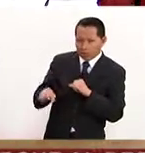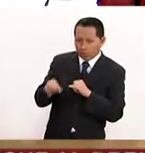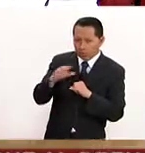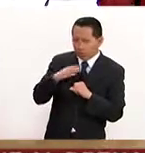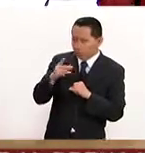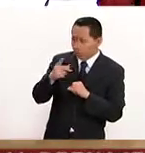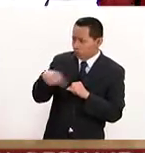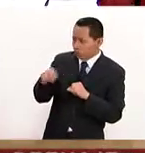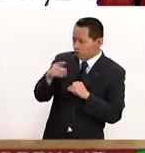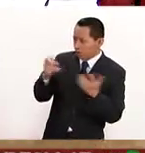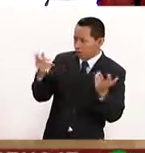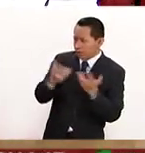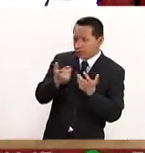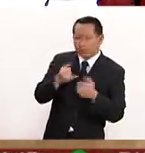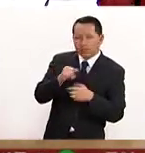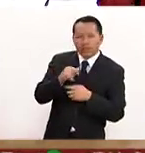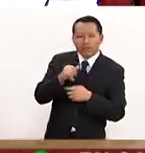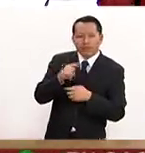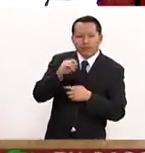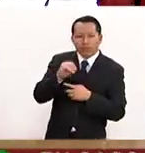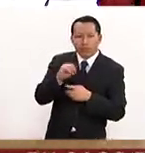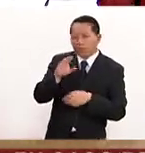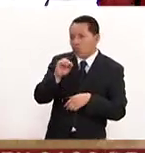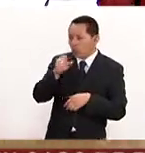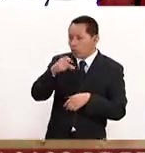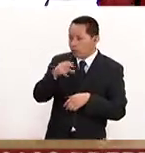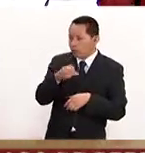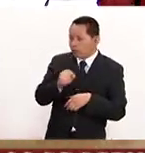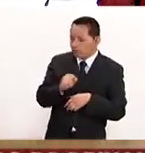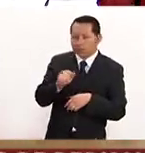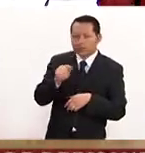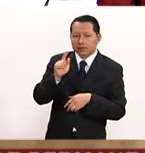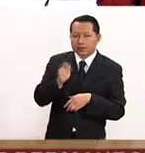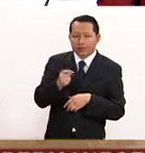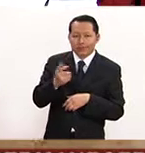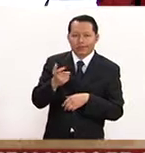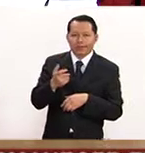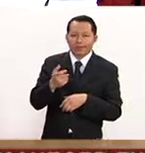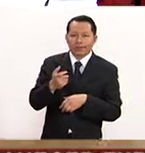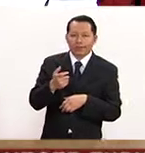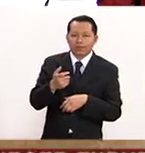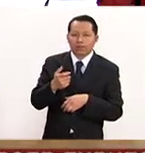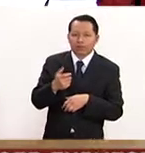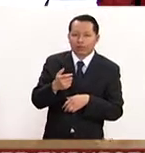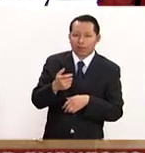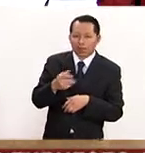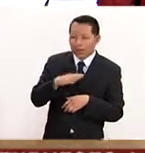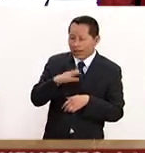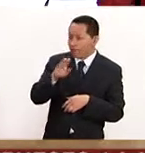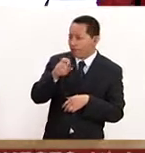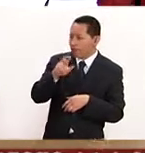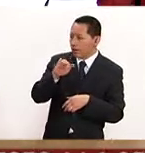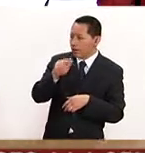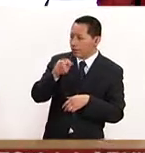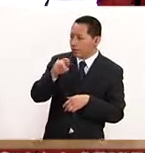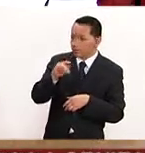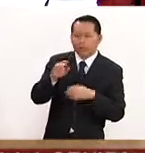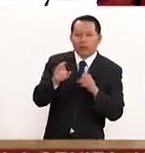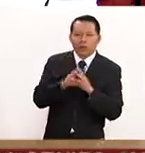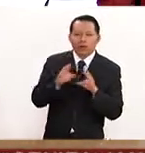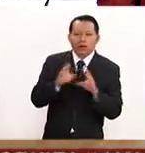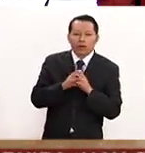hacen ustedes en el Gilberto Bosques, ¿qué es lo que está detrás de un Brexit, por ejemplo,